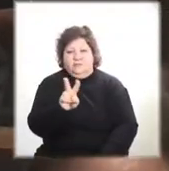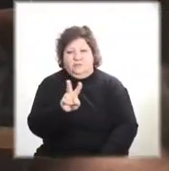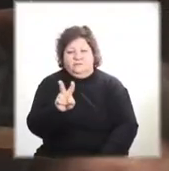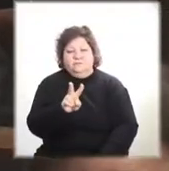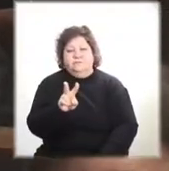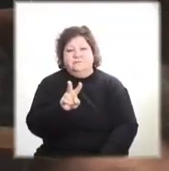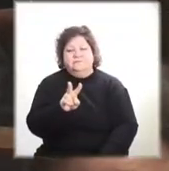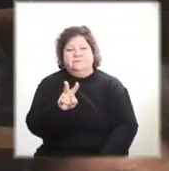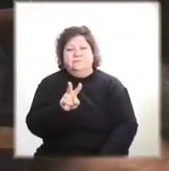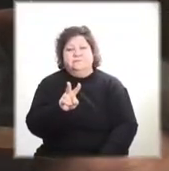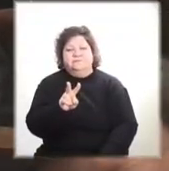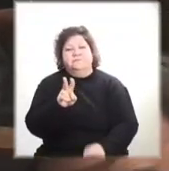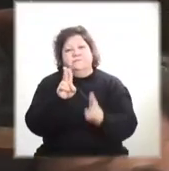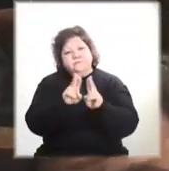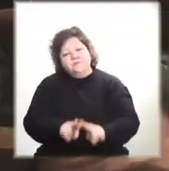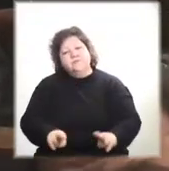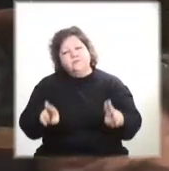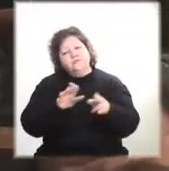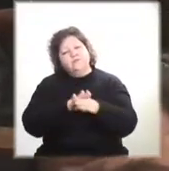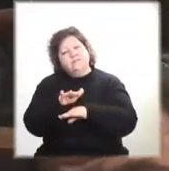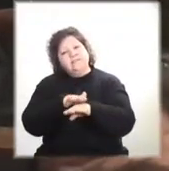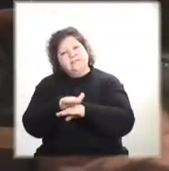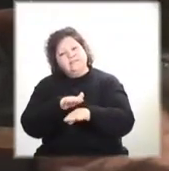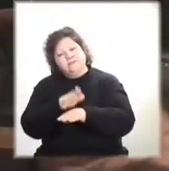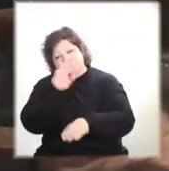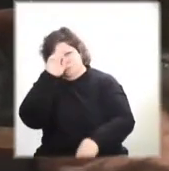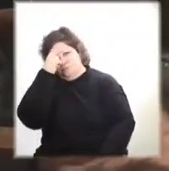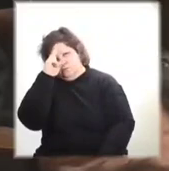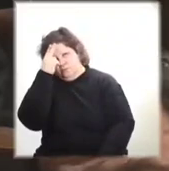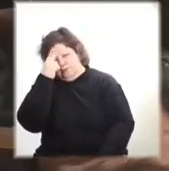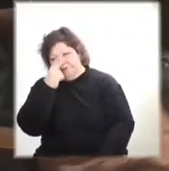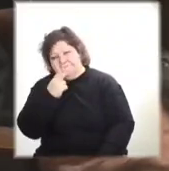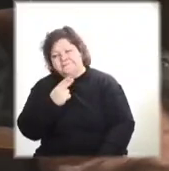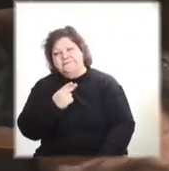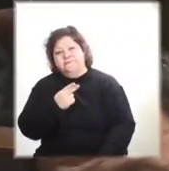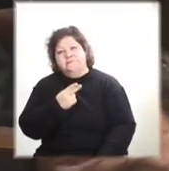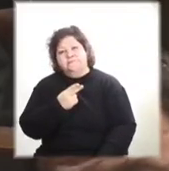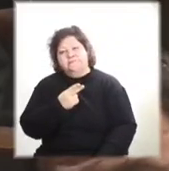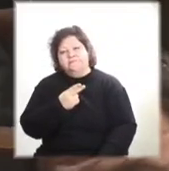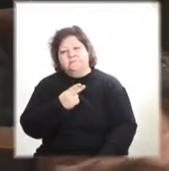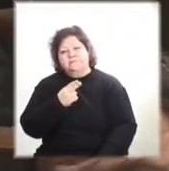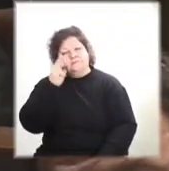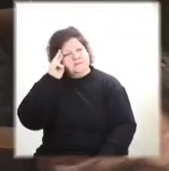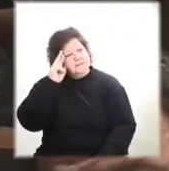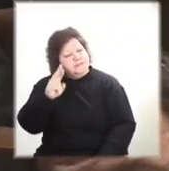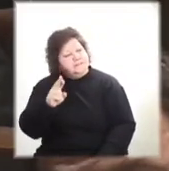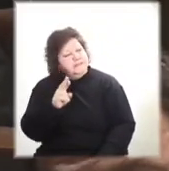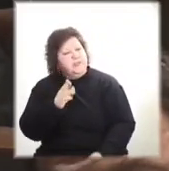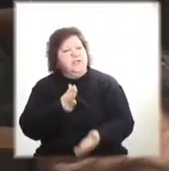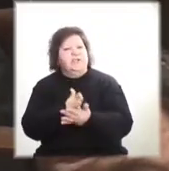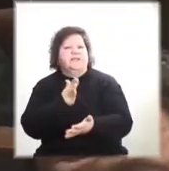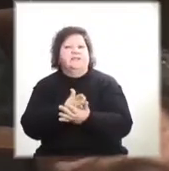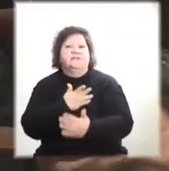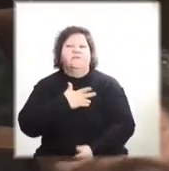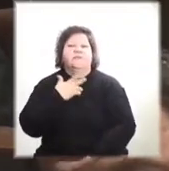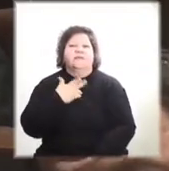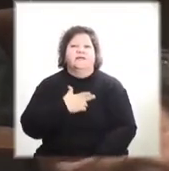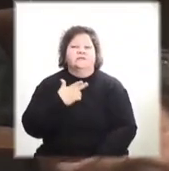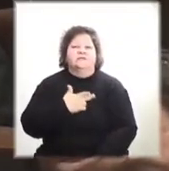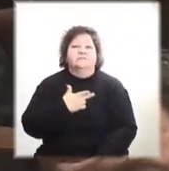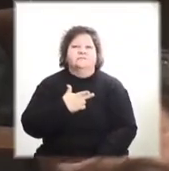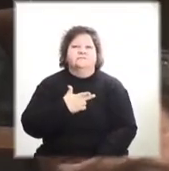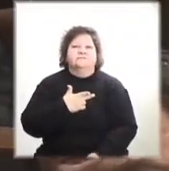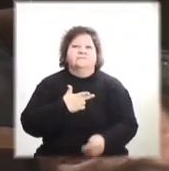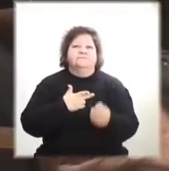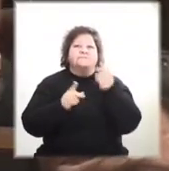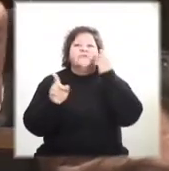en el cual las Naciones Unidas felicita al Uruguay por el respeto a los derechos humanos. O